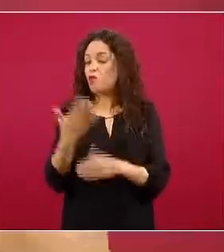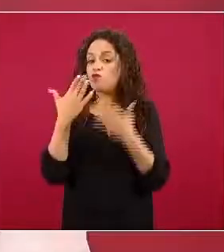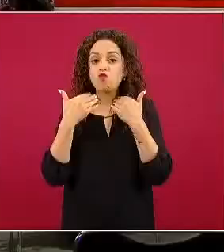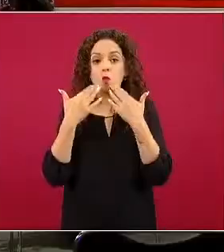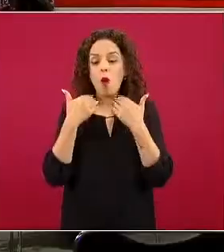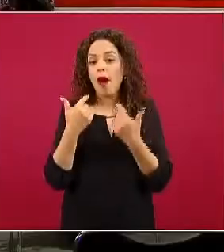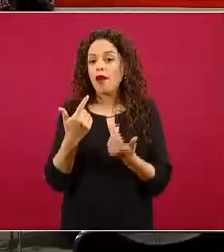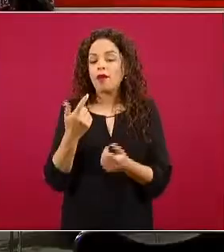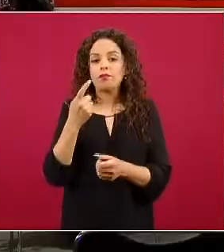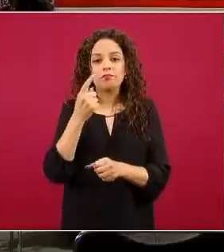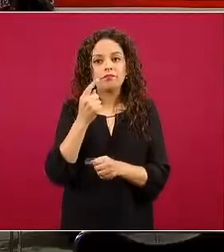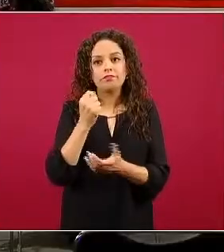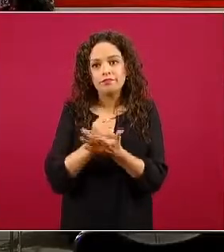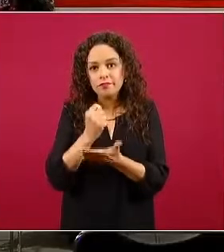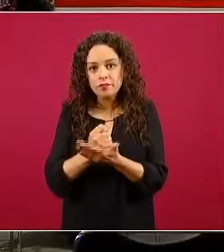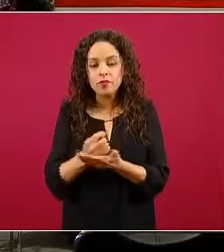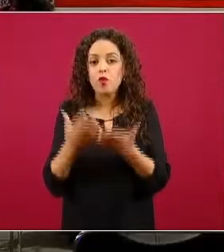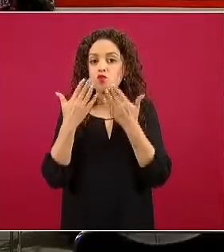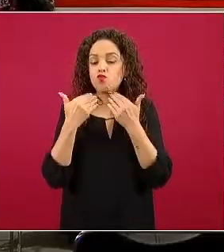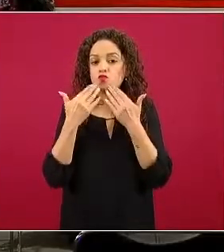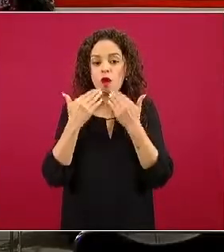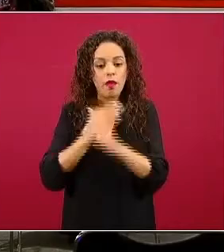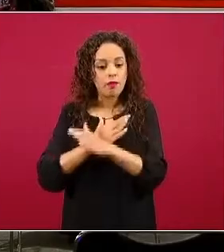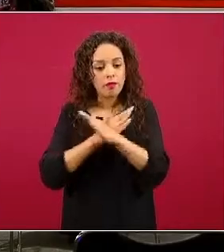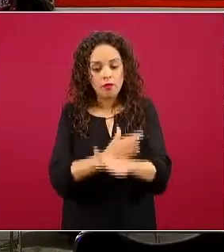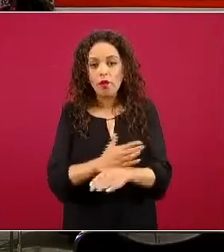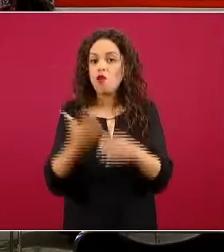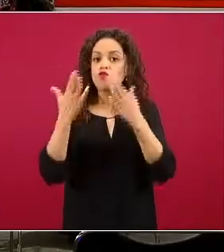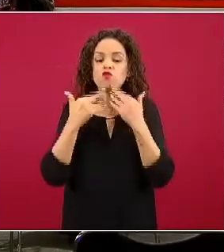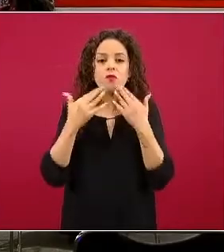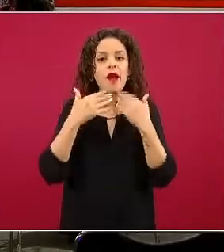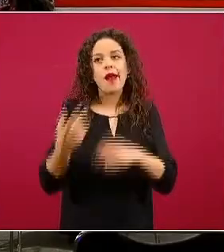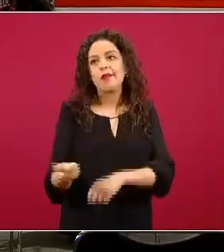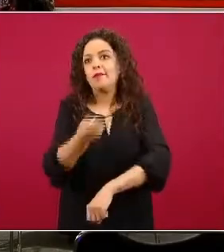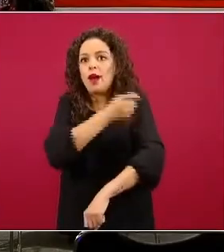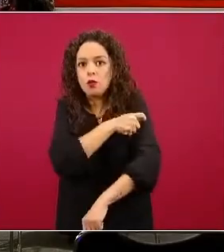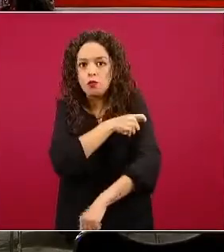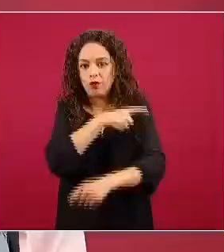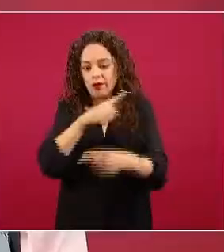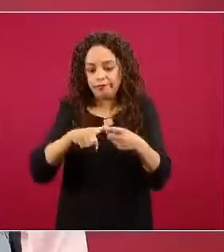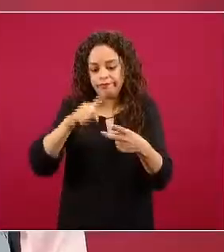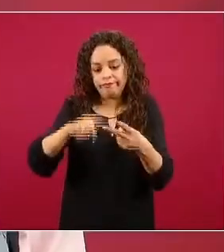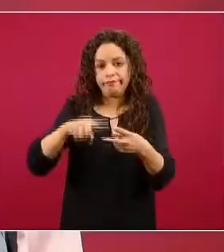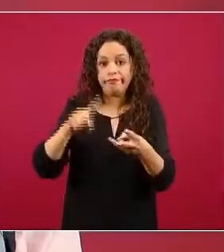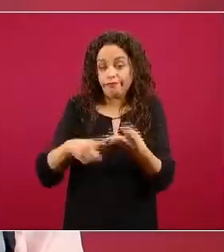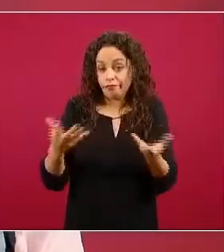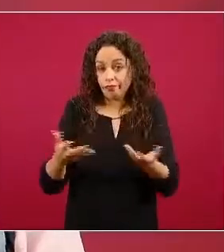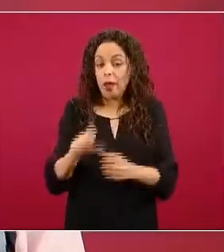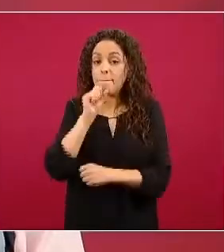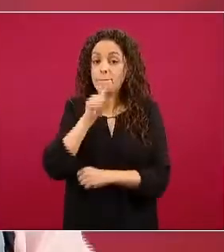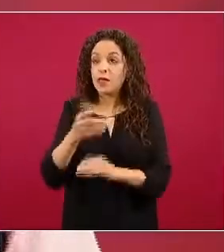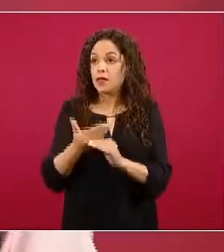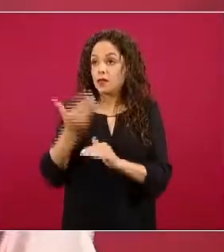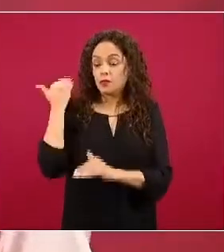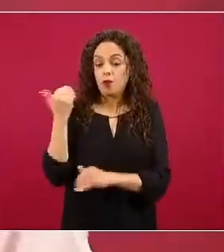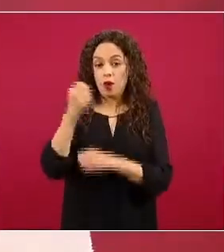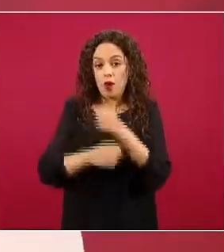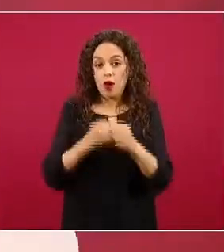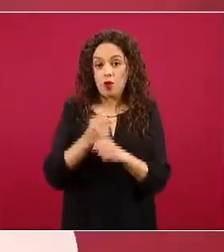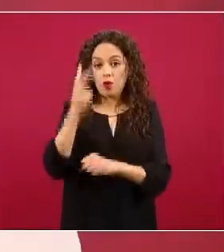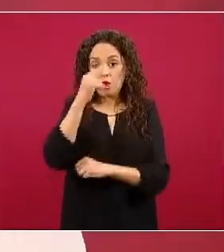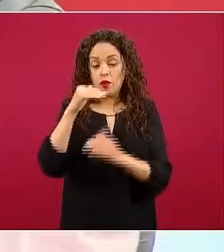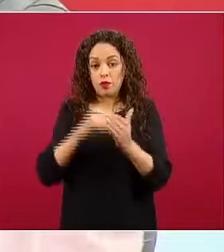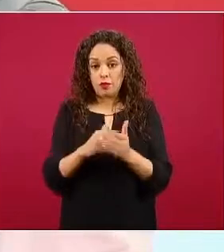tratamiento, sin anticuerpos, sin vacuna, que al igual que en 2009 la influenza se